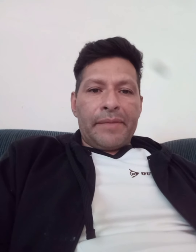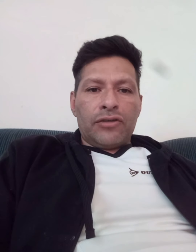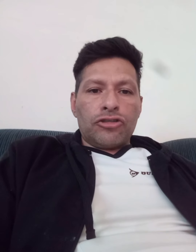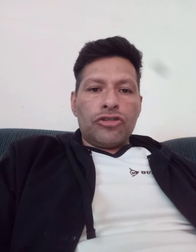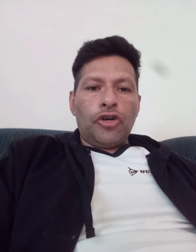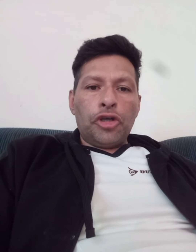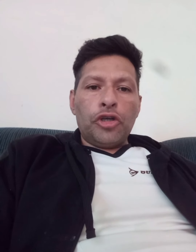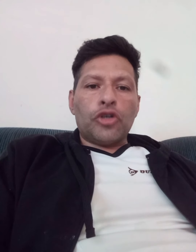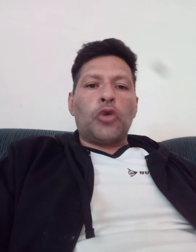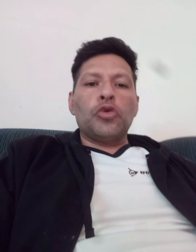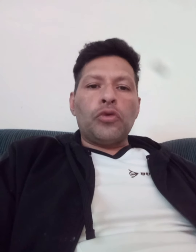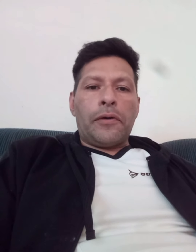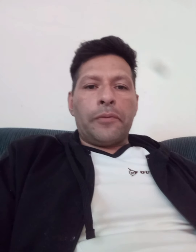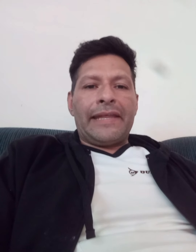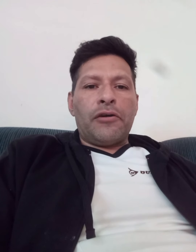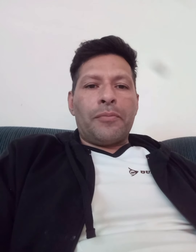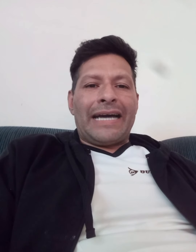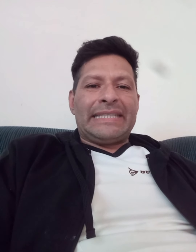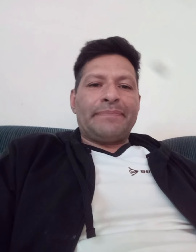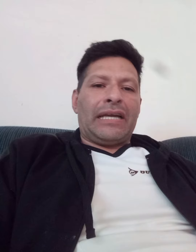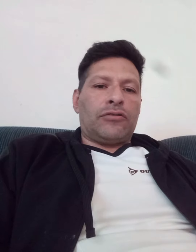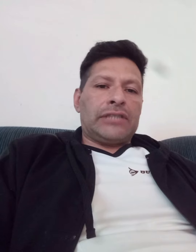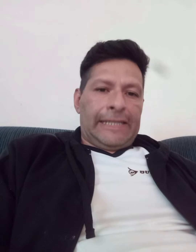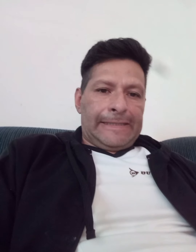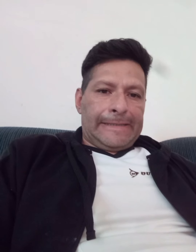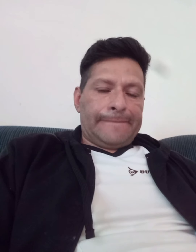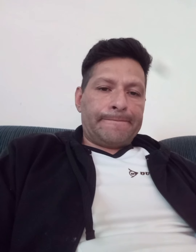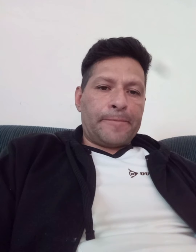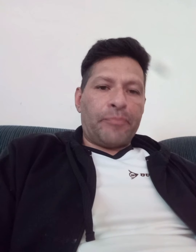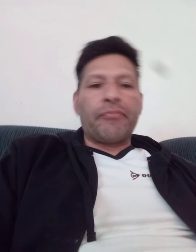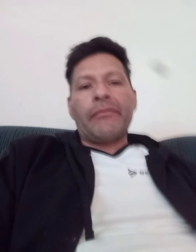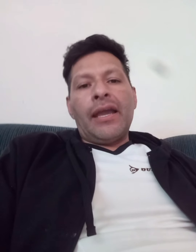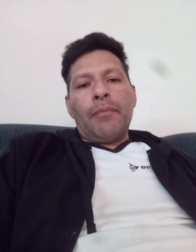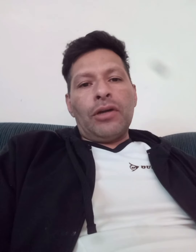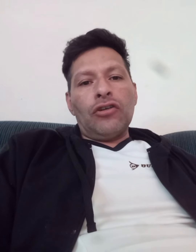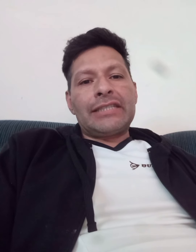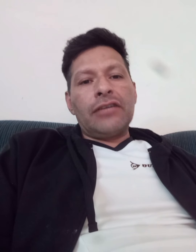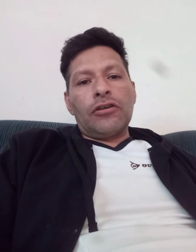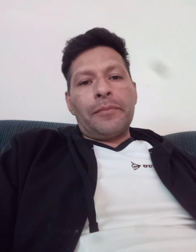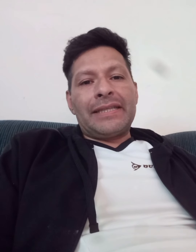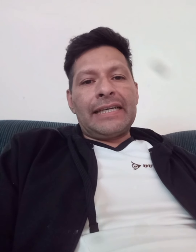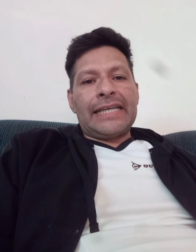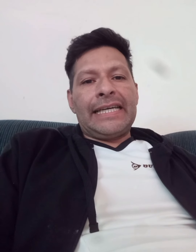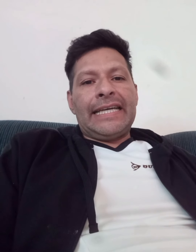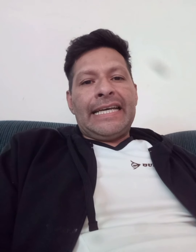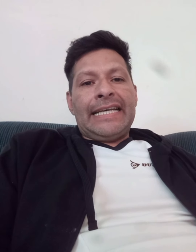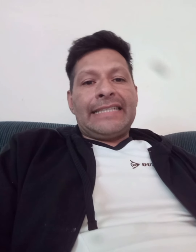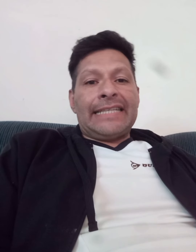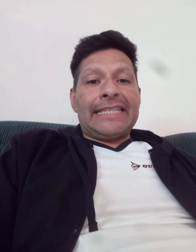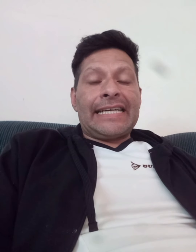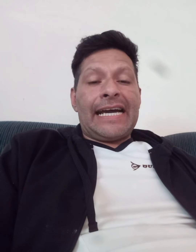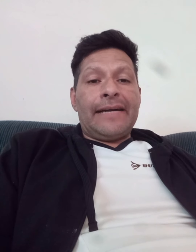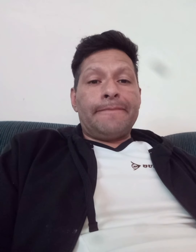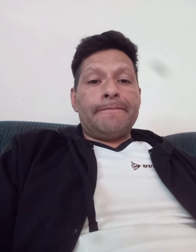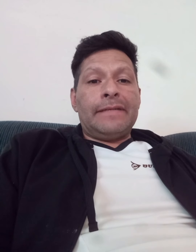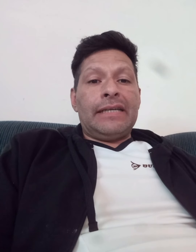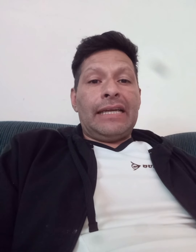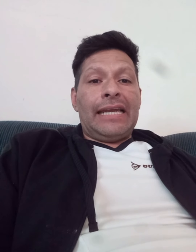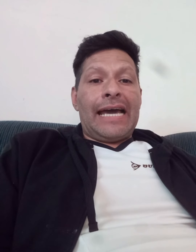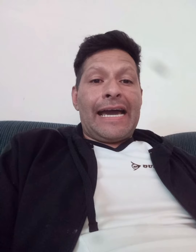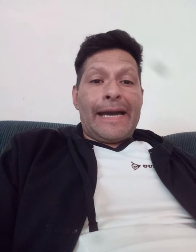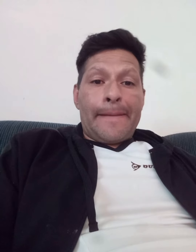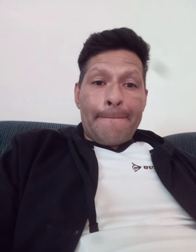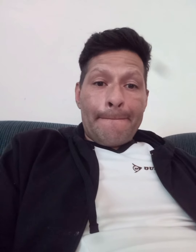Buenos días amigos, hoy con un nuevo video más para ustedes. Bueno, les quiero comentar que se acerca